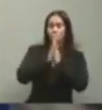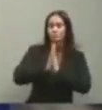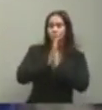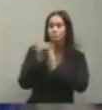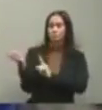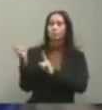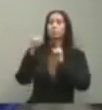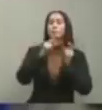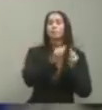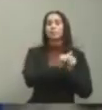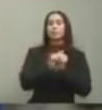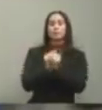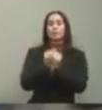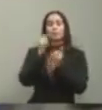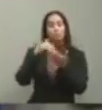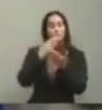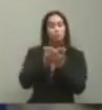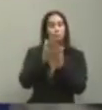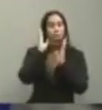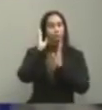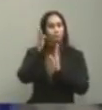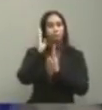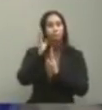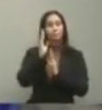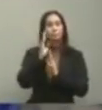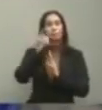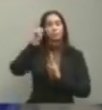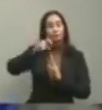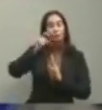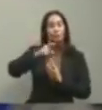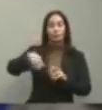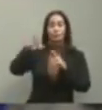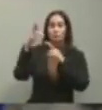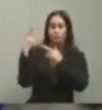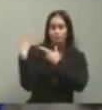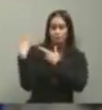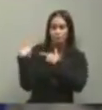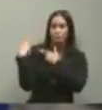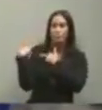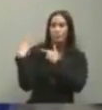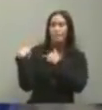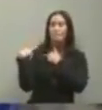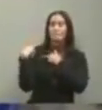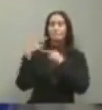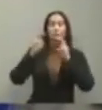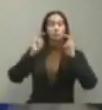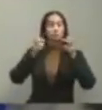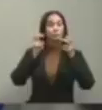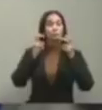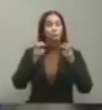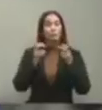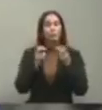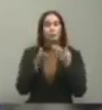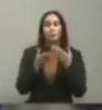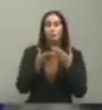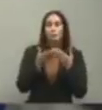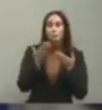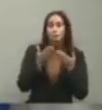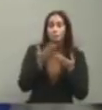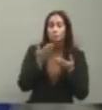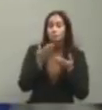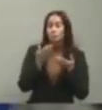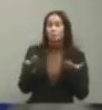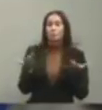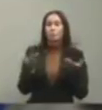acompañemos y ahí hemos estado entonces tenemos que ser súper responsables porque son temas muy sensibles y no